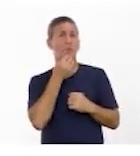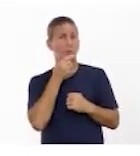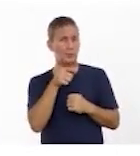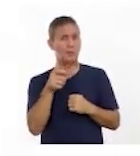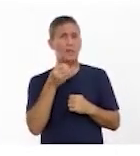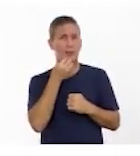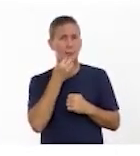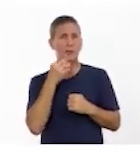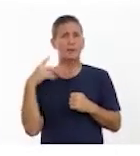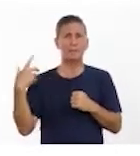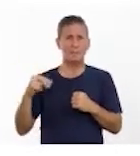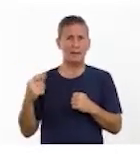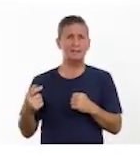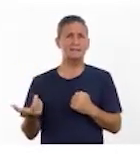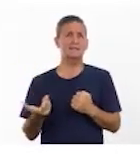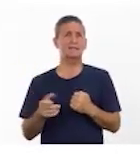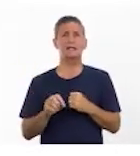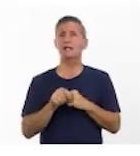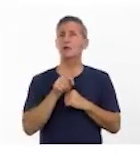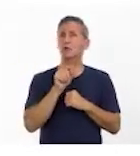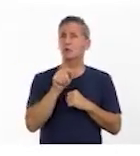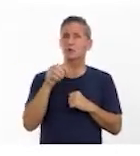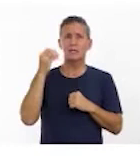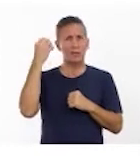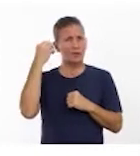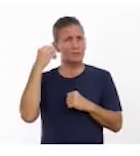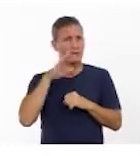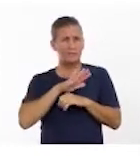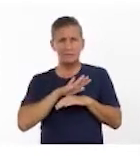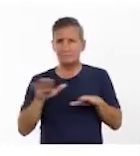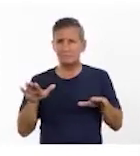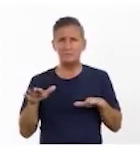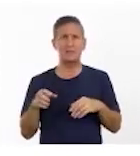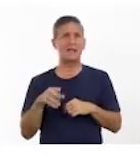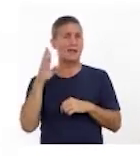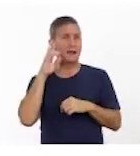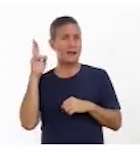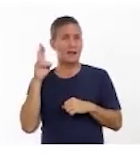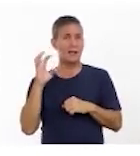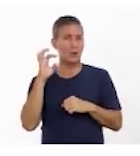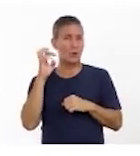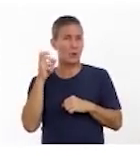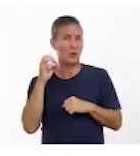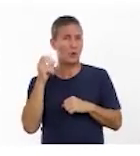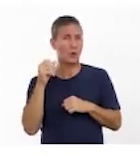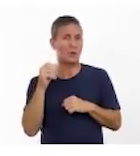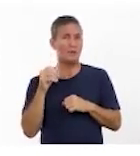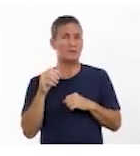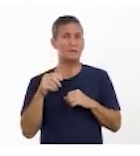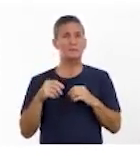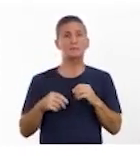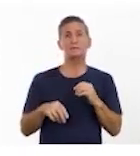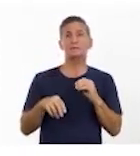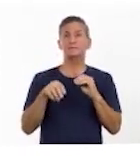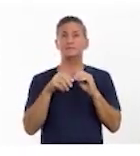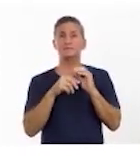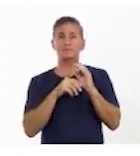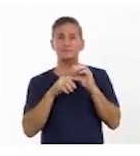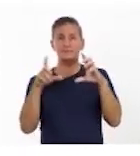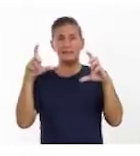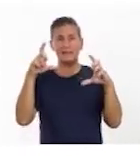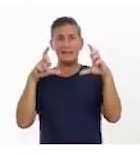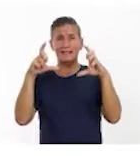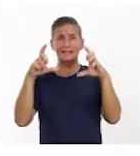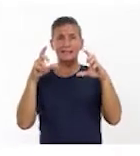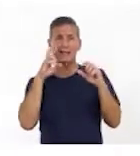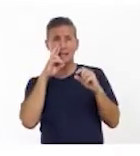los cuales pueden practicar lo que ya conocen y recuerden que con números entre